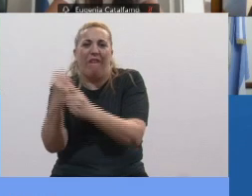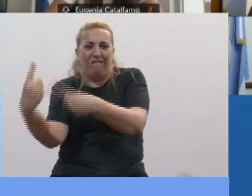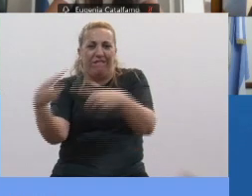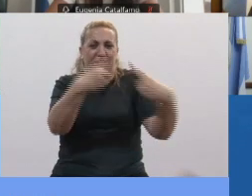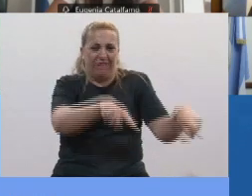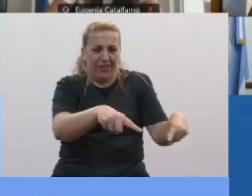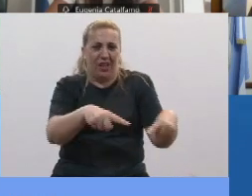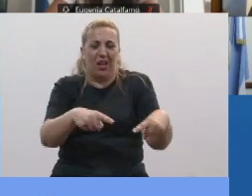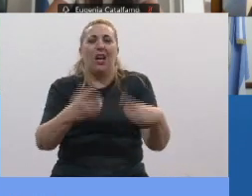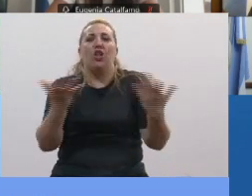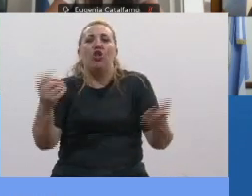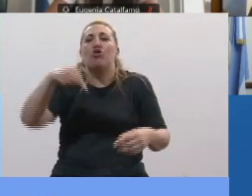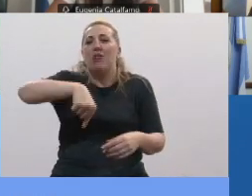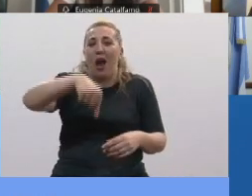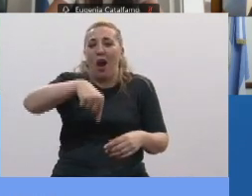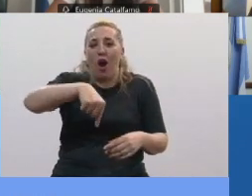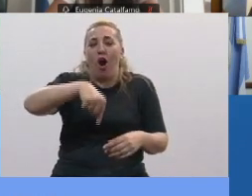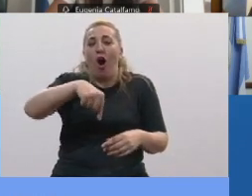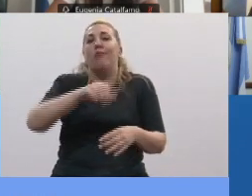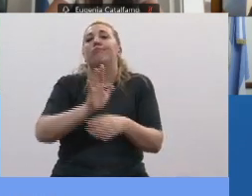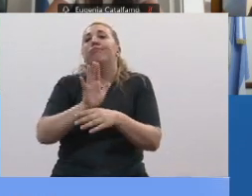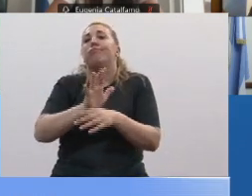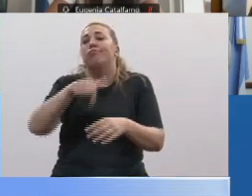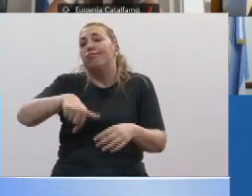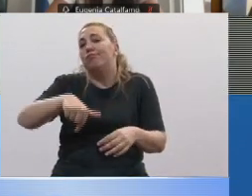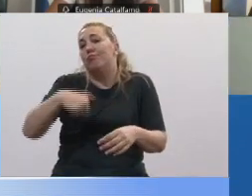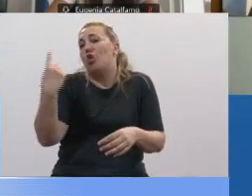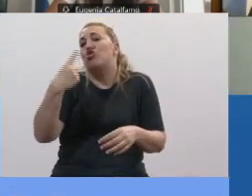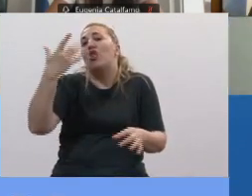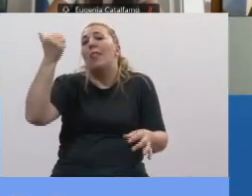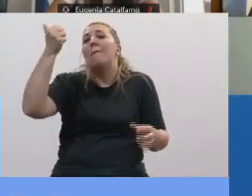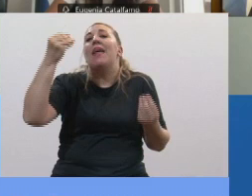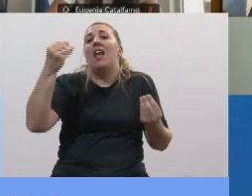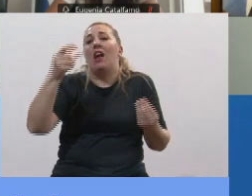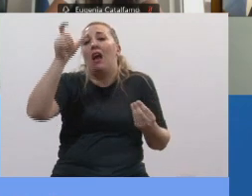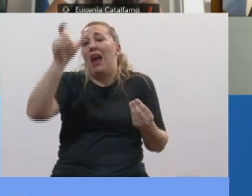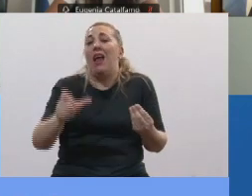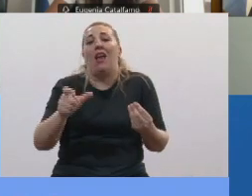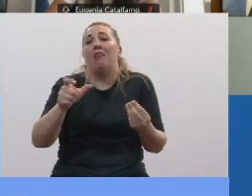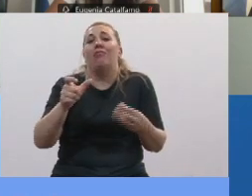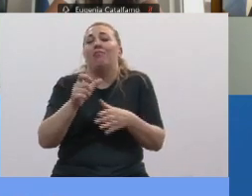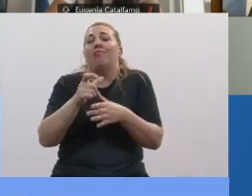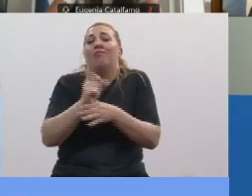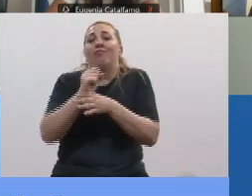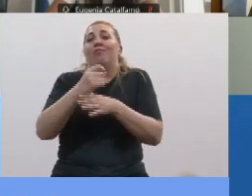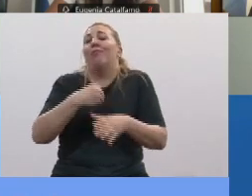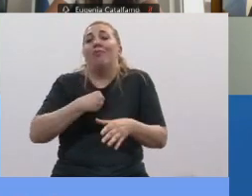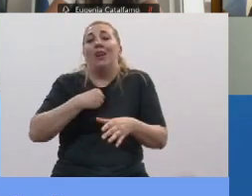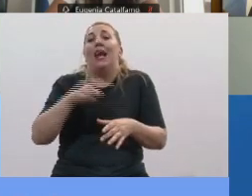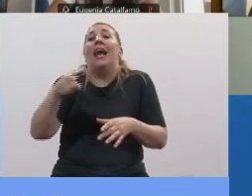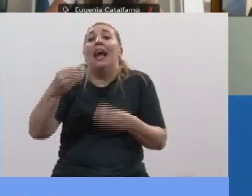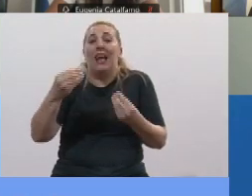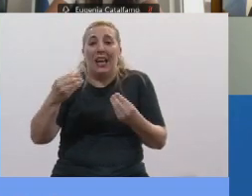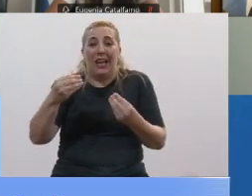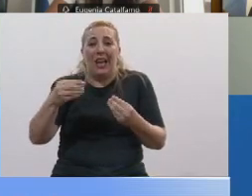Entonces, hoy vamos a despedir, o estamos despidiendo a un ídolo que no lo eligió el pueblo. Recién lo